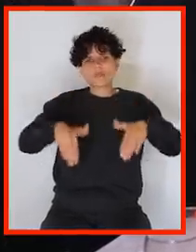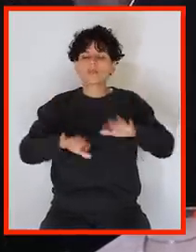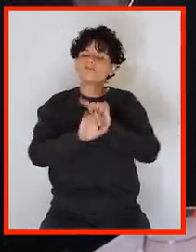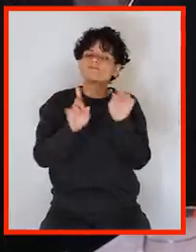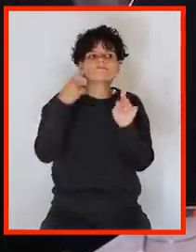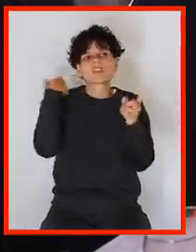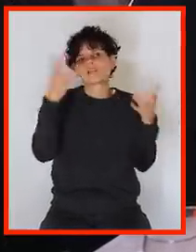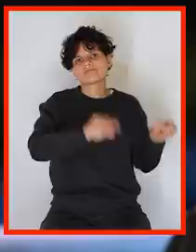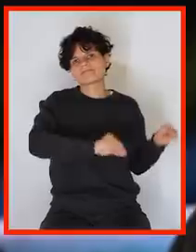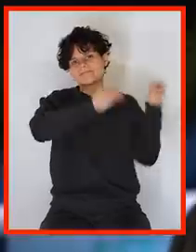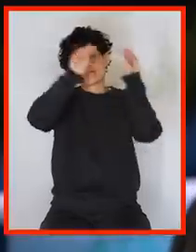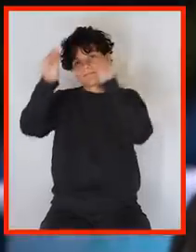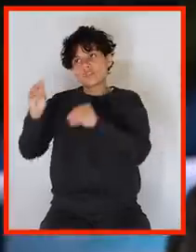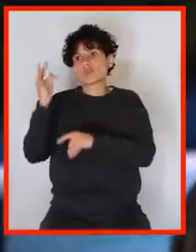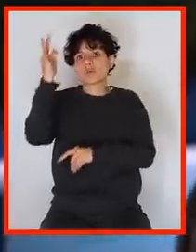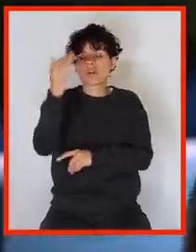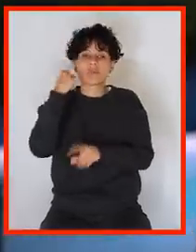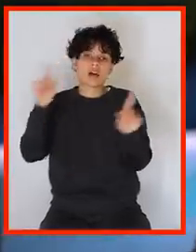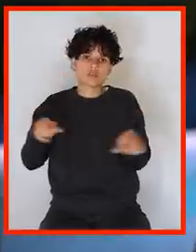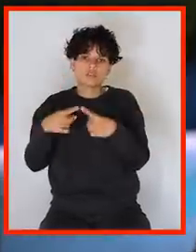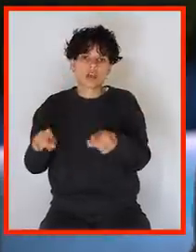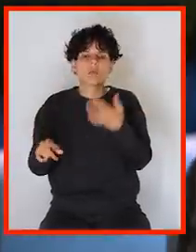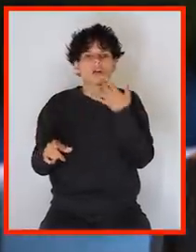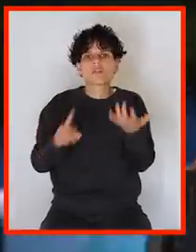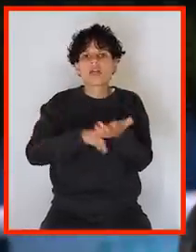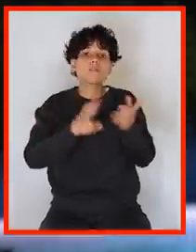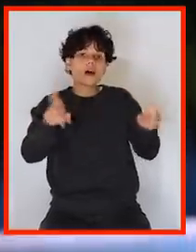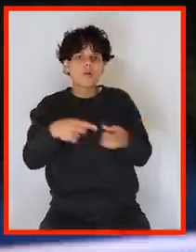Voy a hacer música cuando se pueda nomás, porque